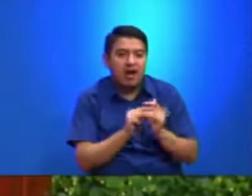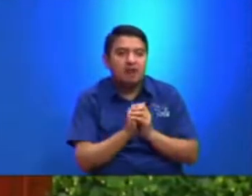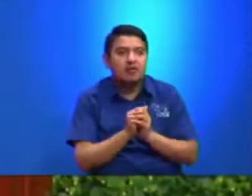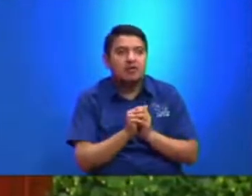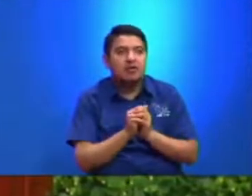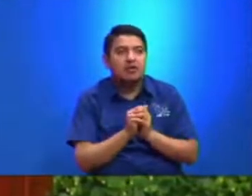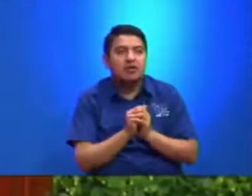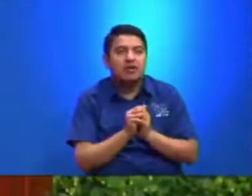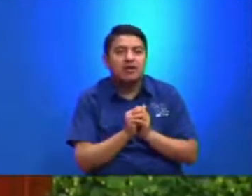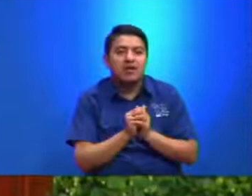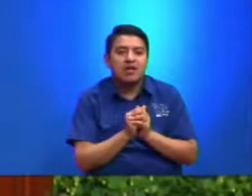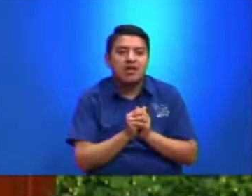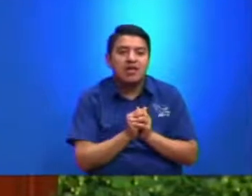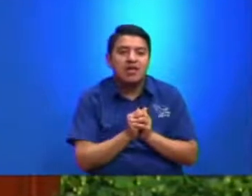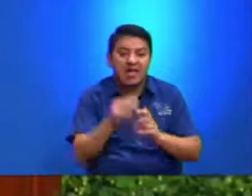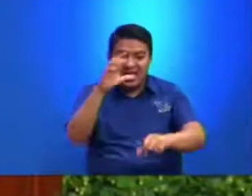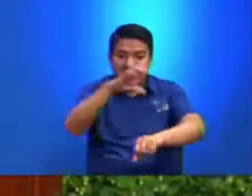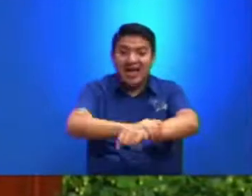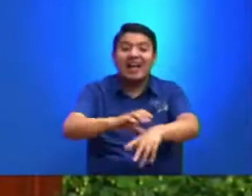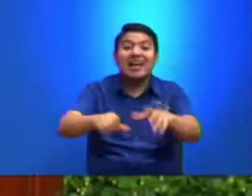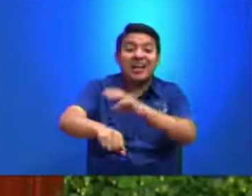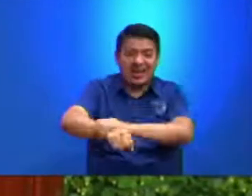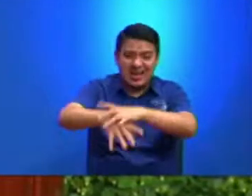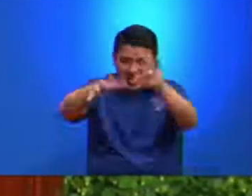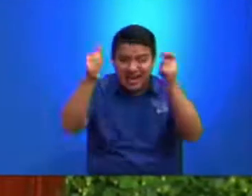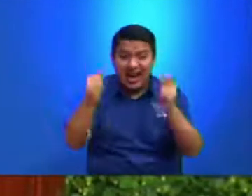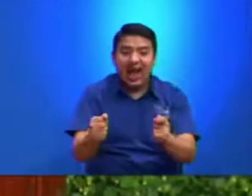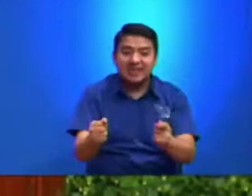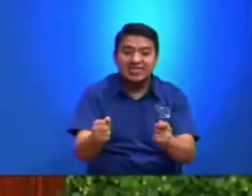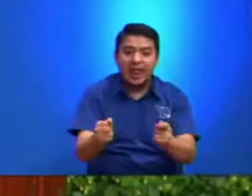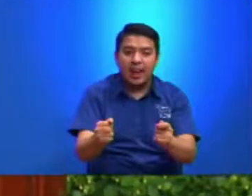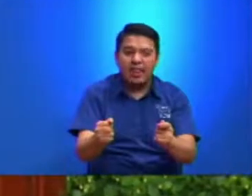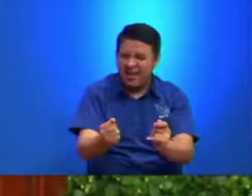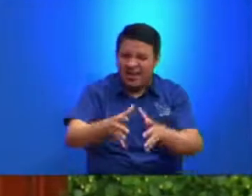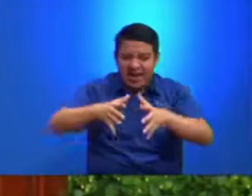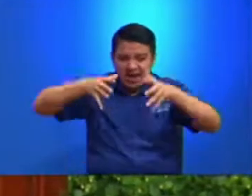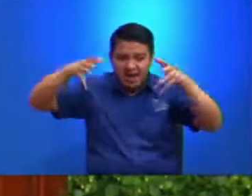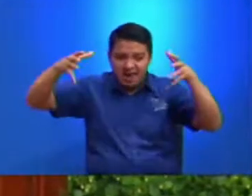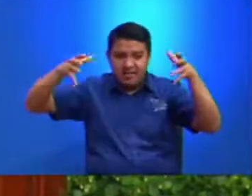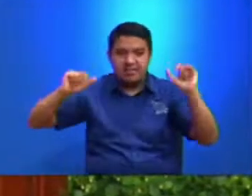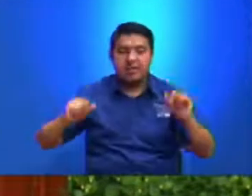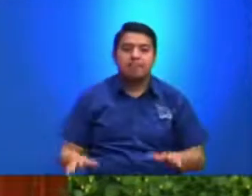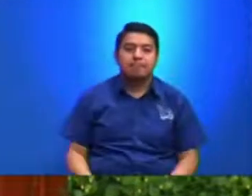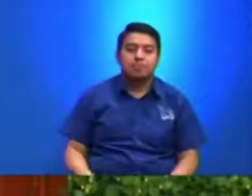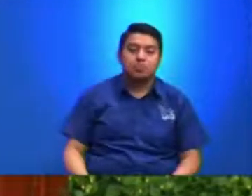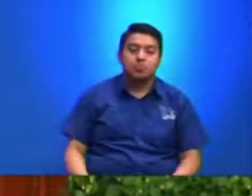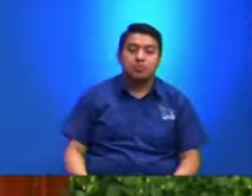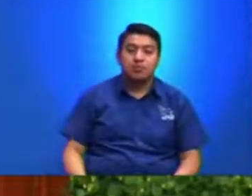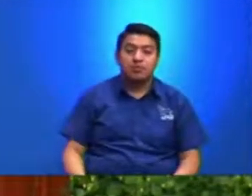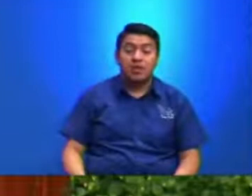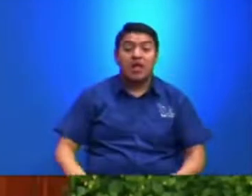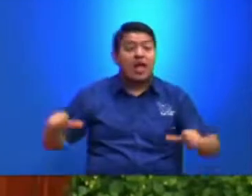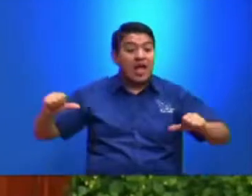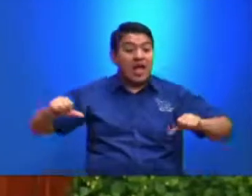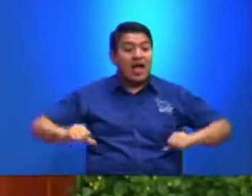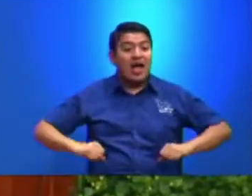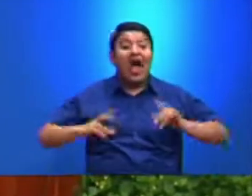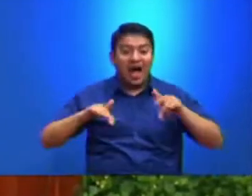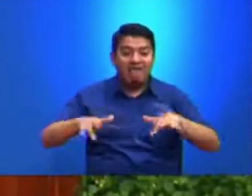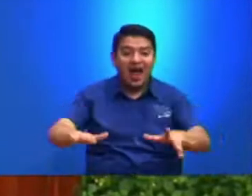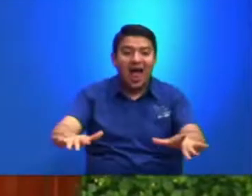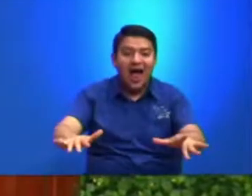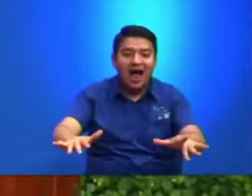Abraham tuvo que salir de Ur de los Caldeos, que ya explicamos que es la misma Mesopotamia, tuvo que salir de